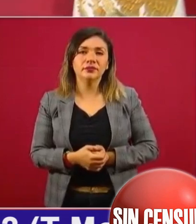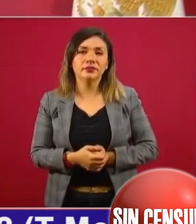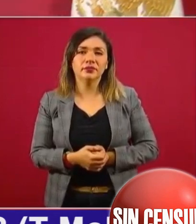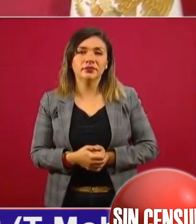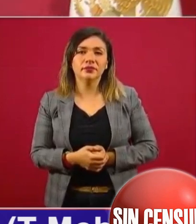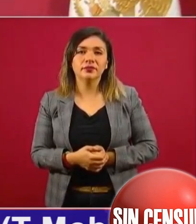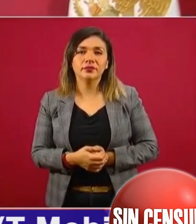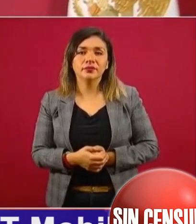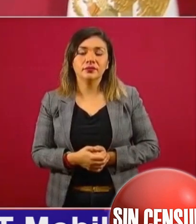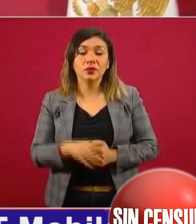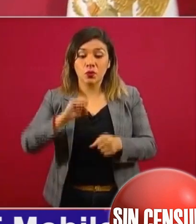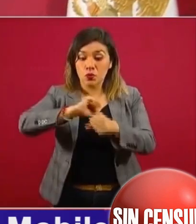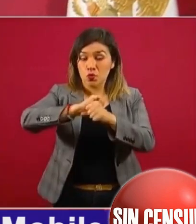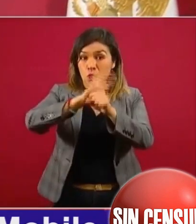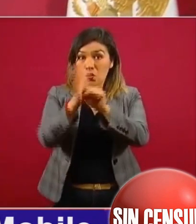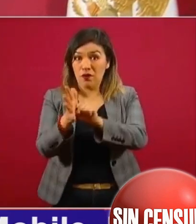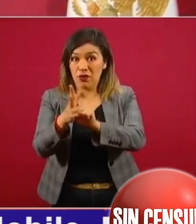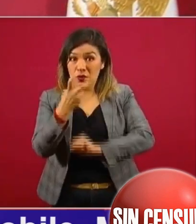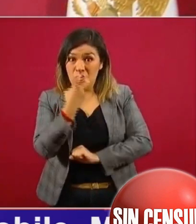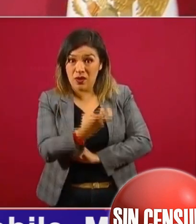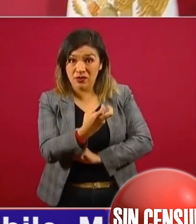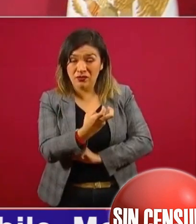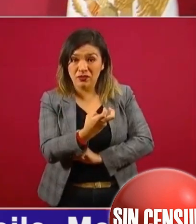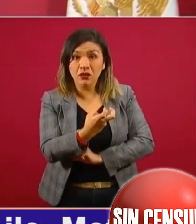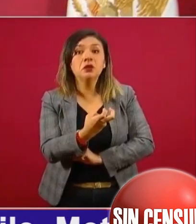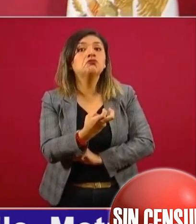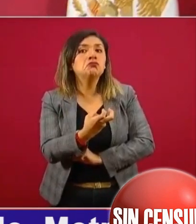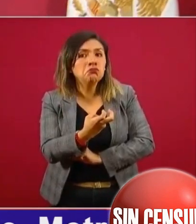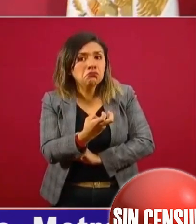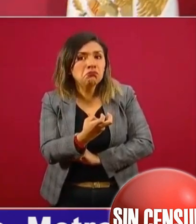El coronavirus no produjo